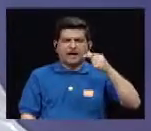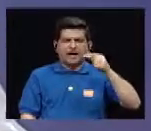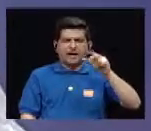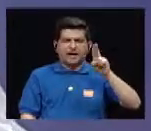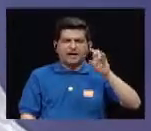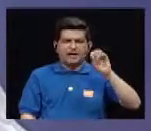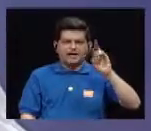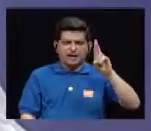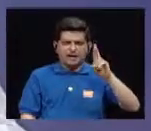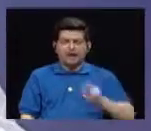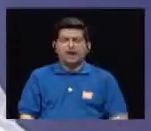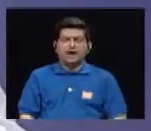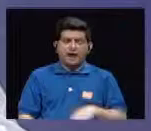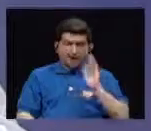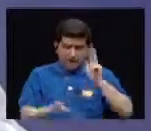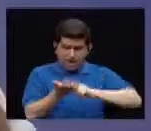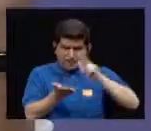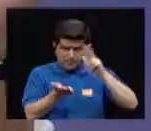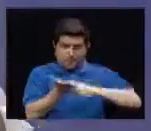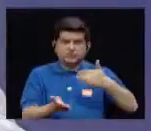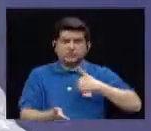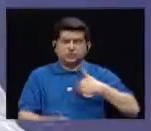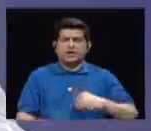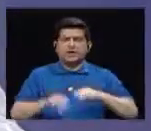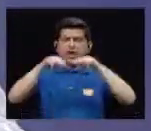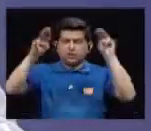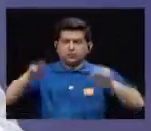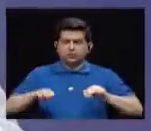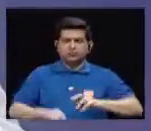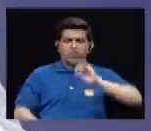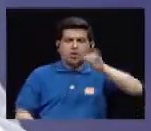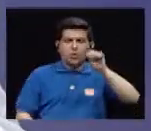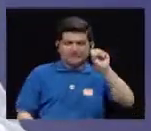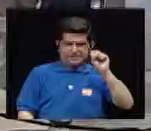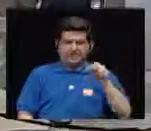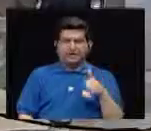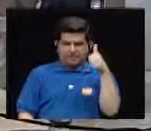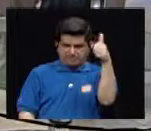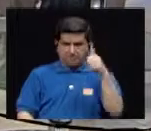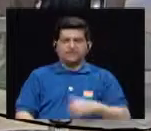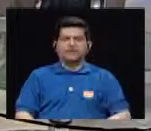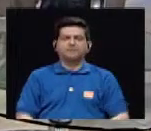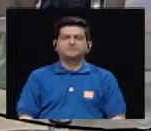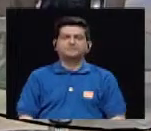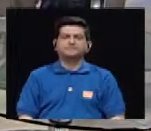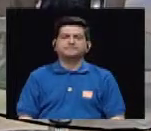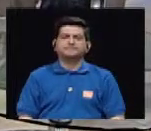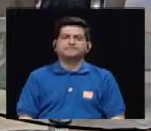por el consejo, digamos, del Museo Juan Santamaría.